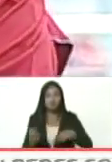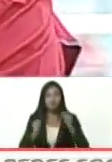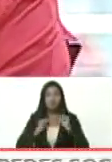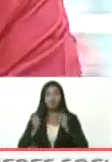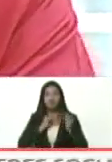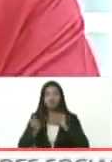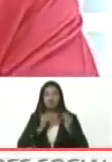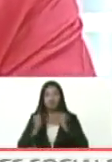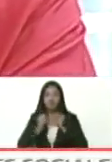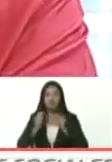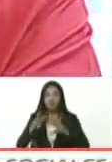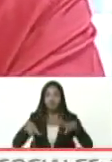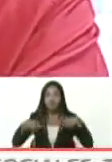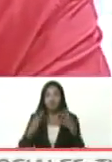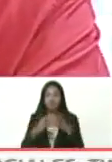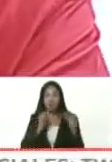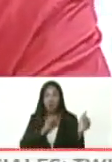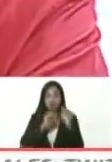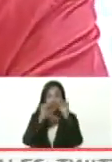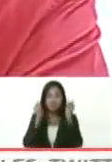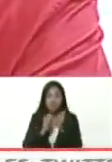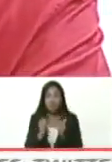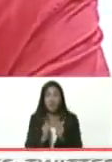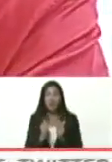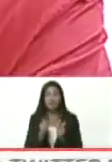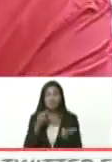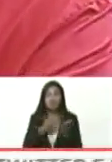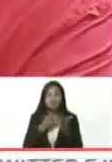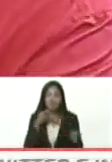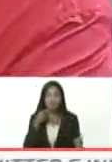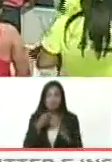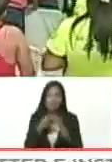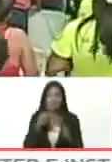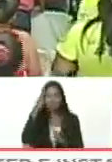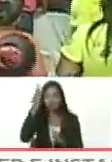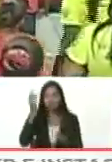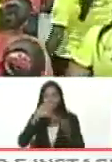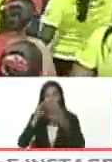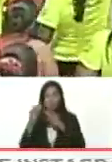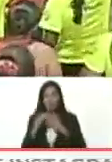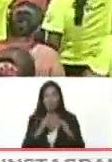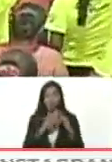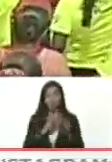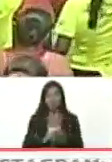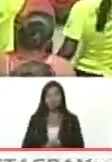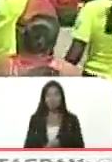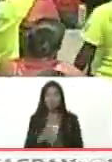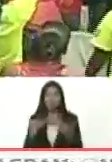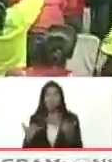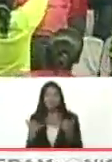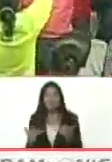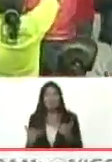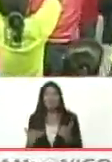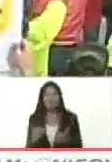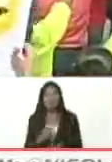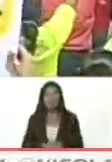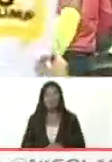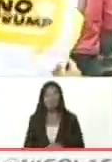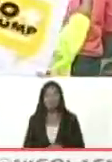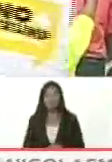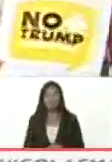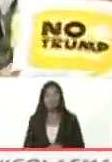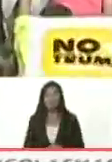una reingeniería de todo el sistema financiero dirigido a los consejos comunales. Ya. Y